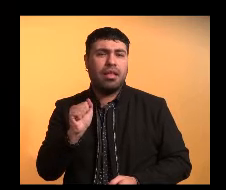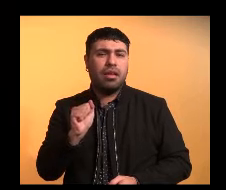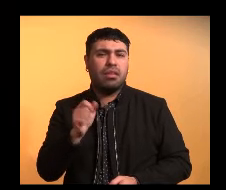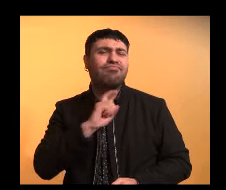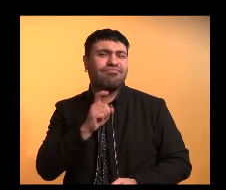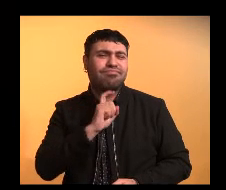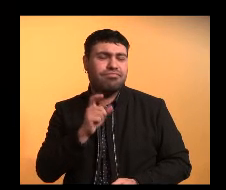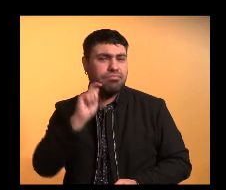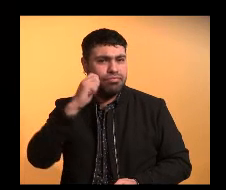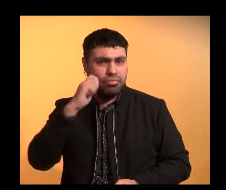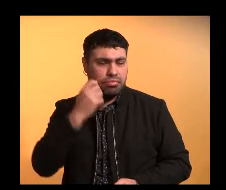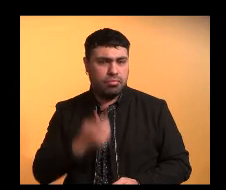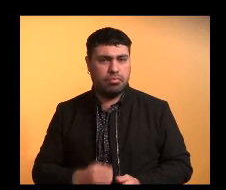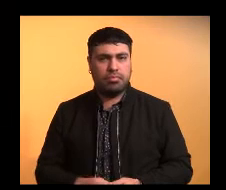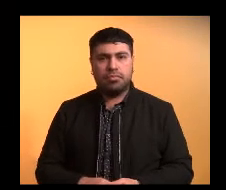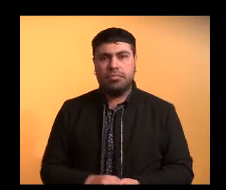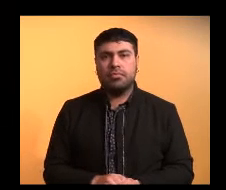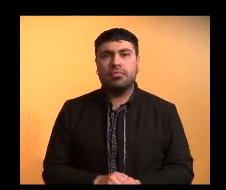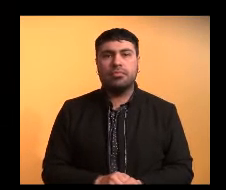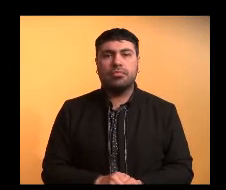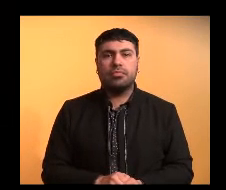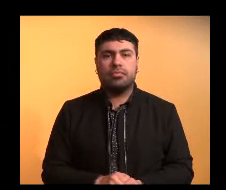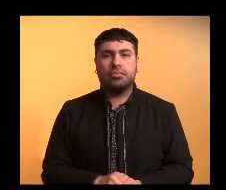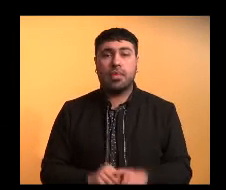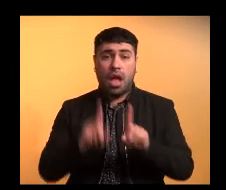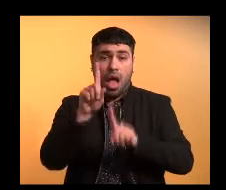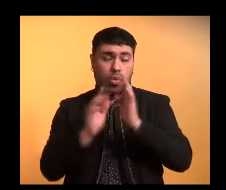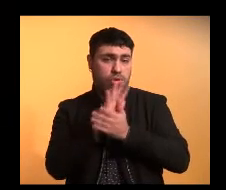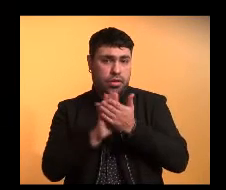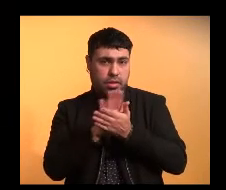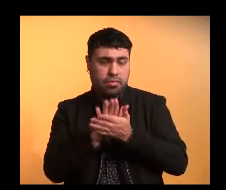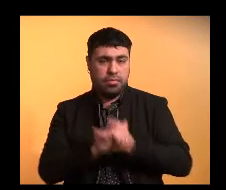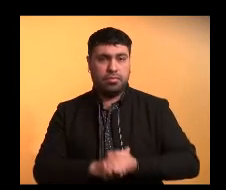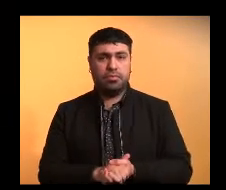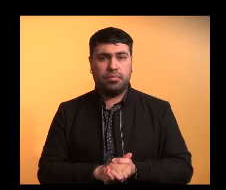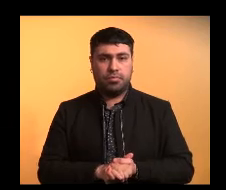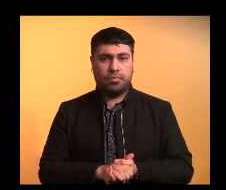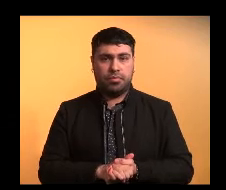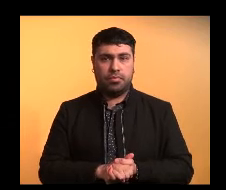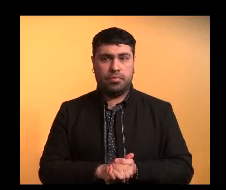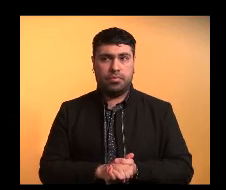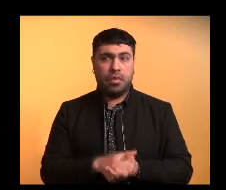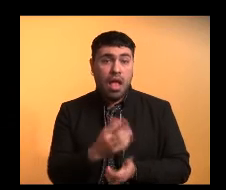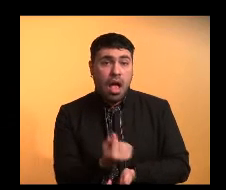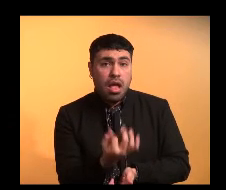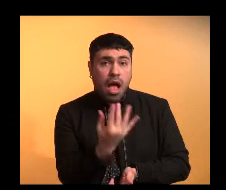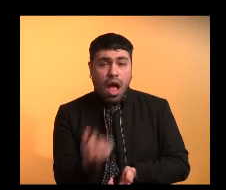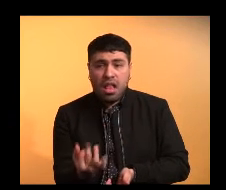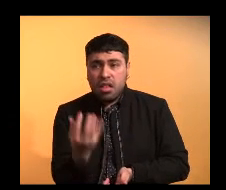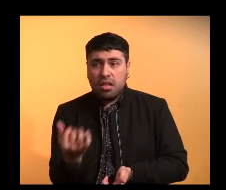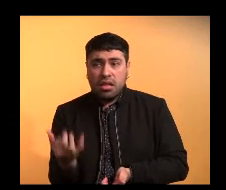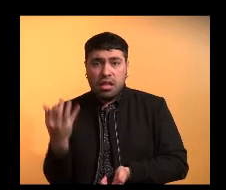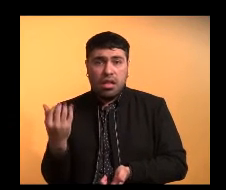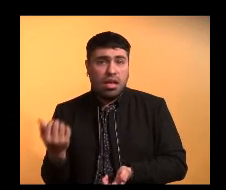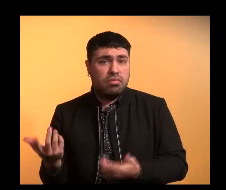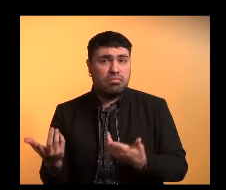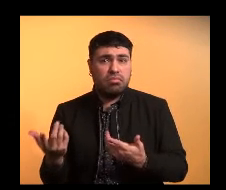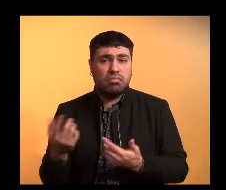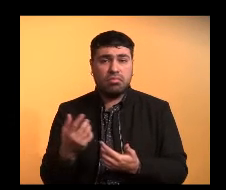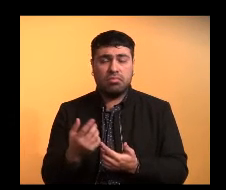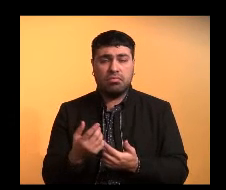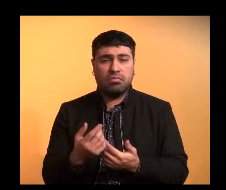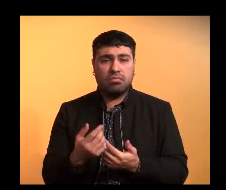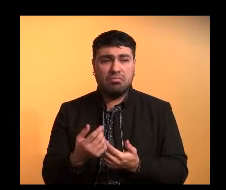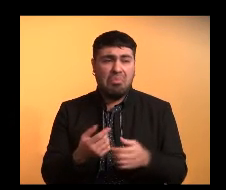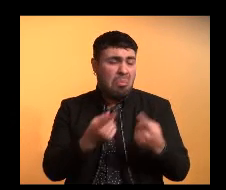Y acá tienen algunos ejemplos de algunas algas comunes de esta zona.